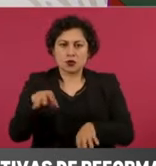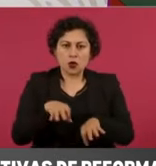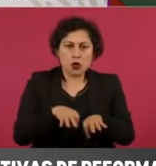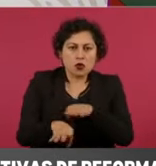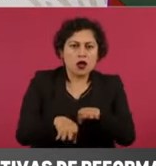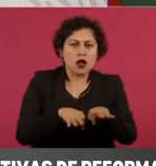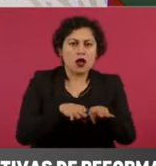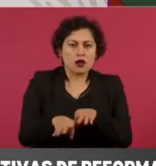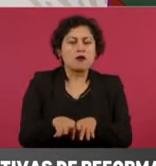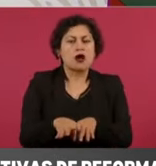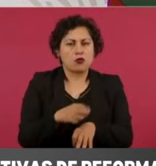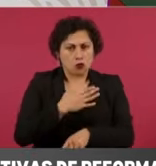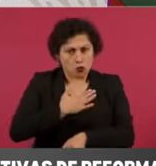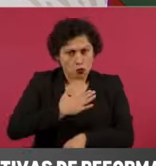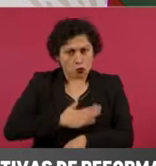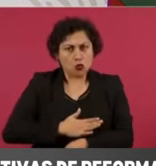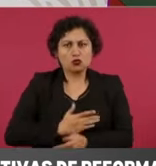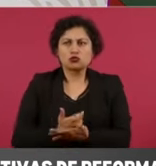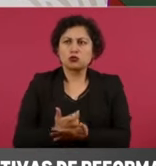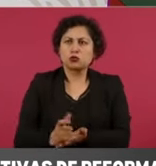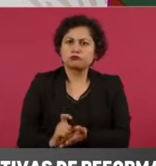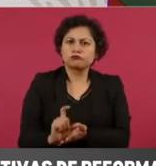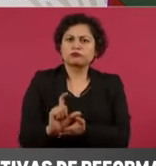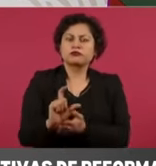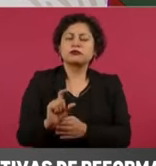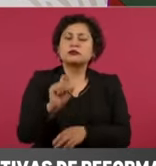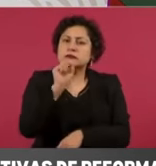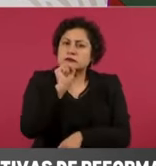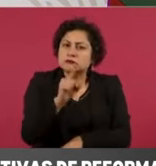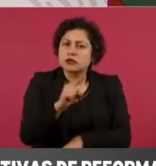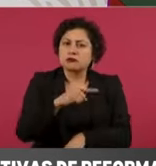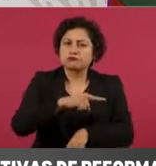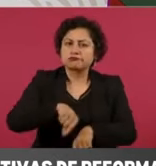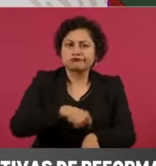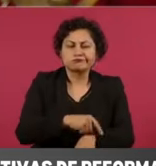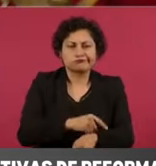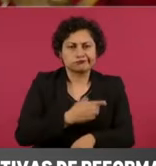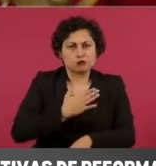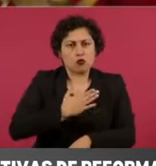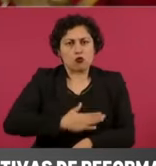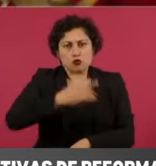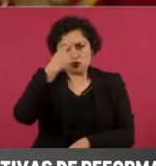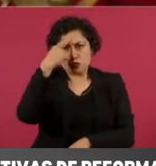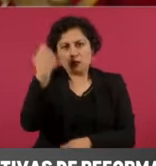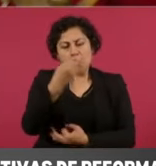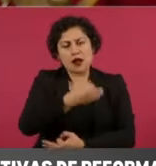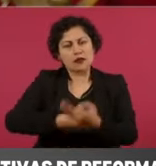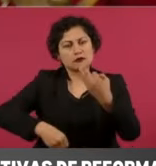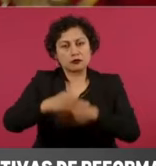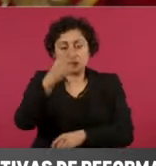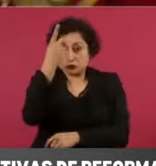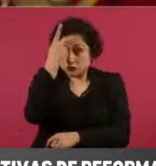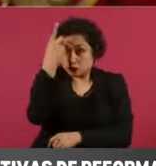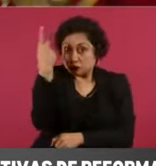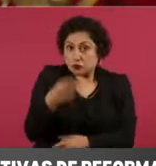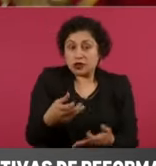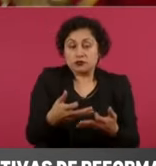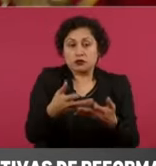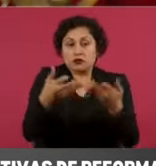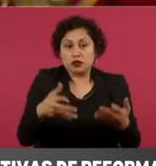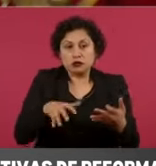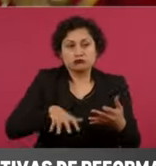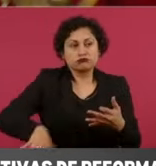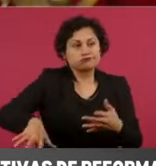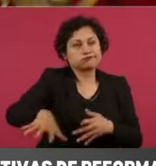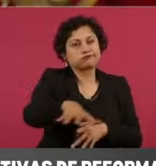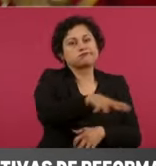y jornadas justas para los trabajadores, el dominio de la nación sobre nuestros